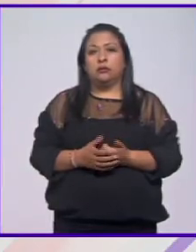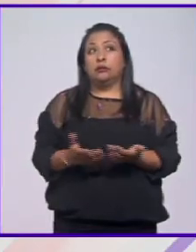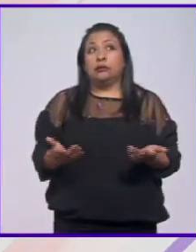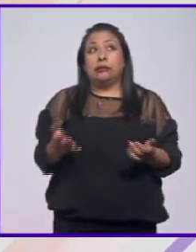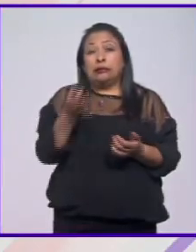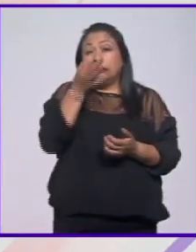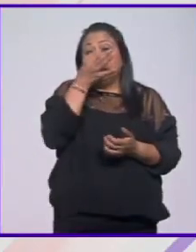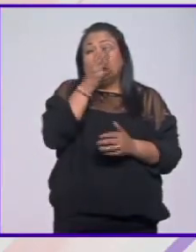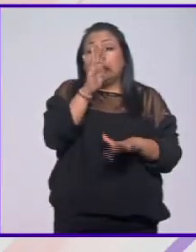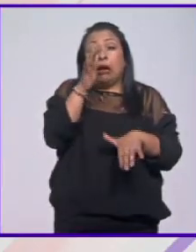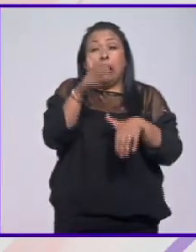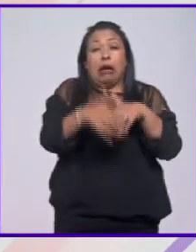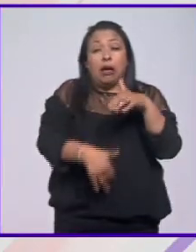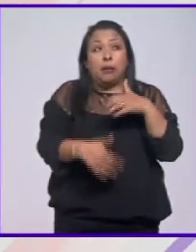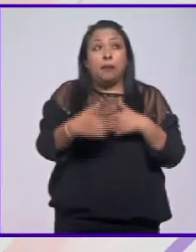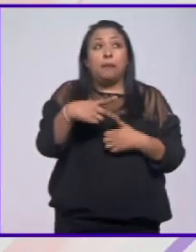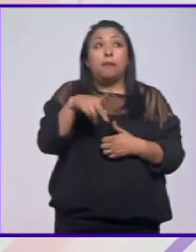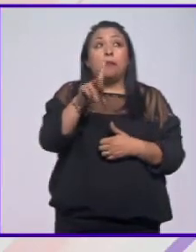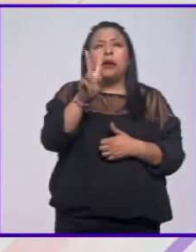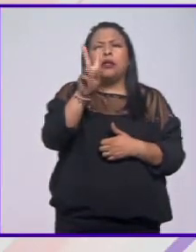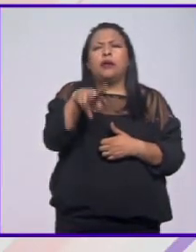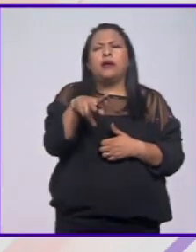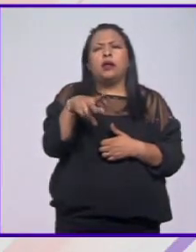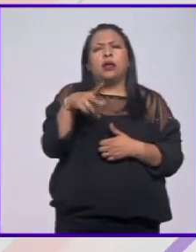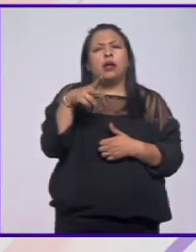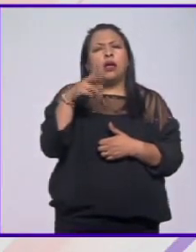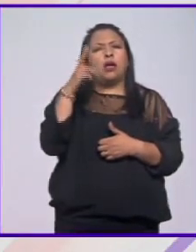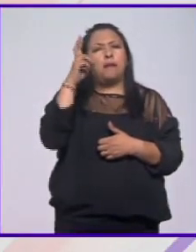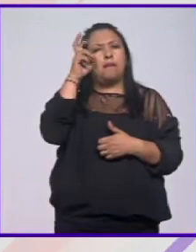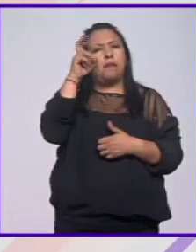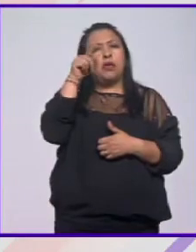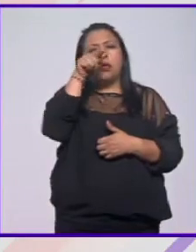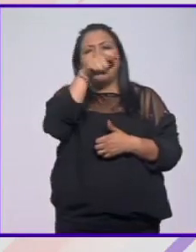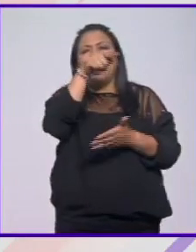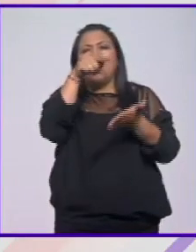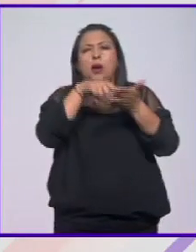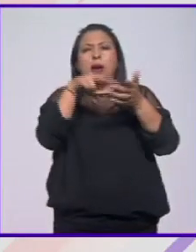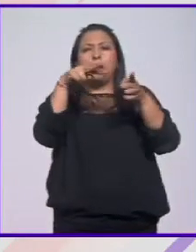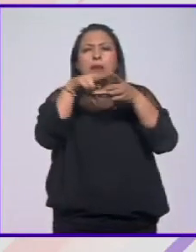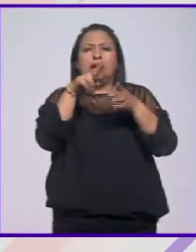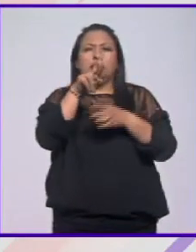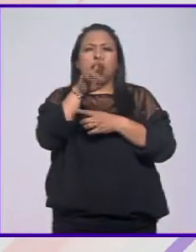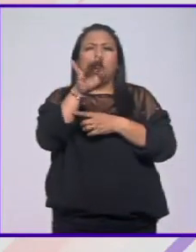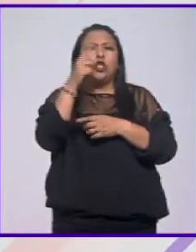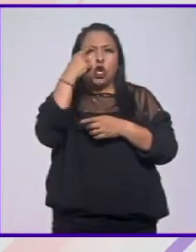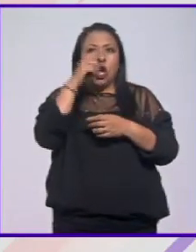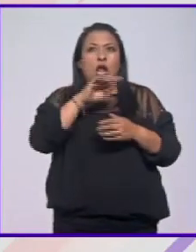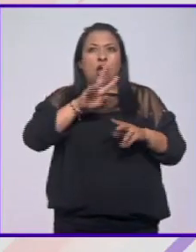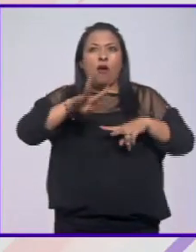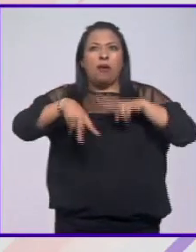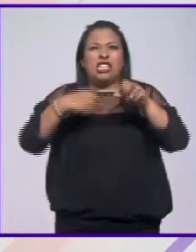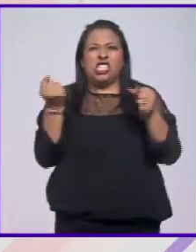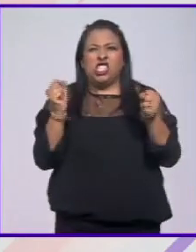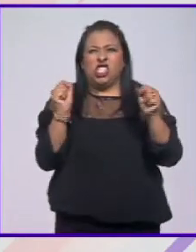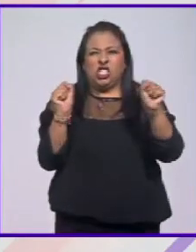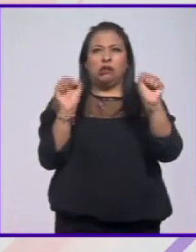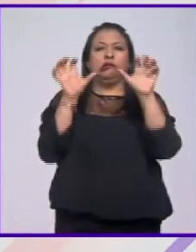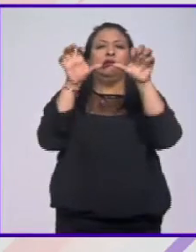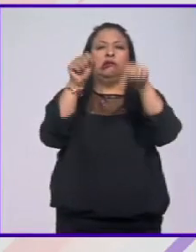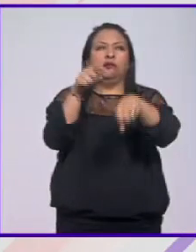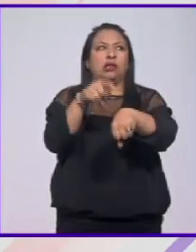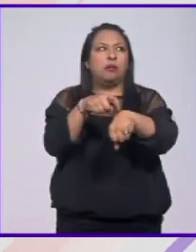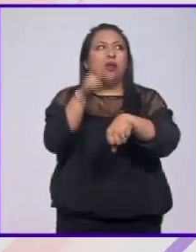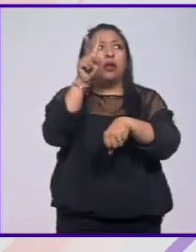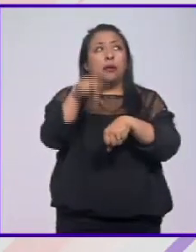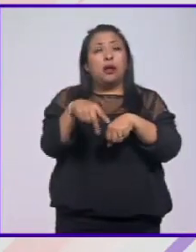Bueno, ya casi nos vamos, pero qué envidia estar ahí en la Plaza de la República, ¿no? Yo creo que sí llegamos. ¿Sí nos vamos corriendo? Sí, nos da tiempo.